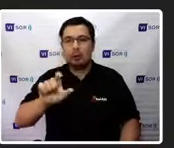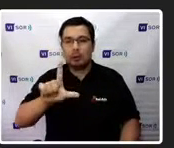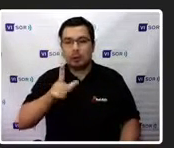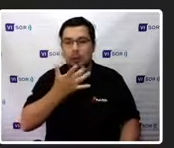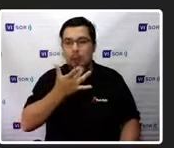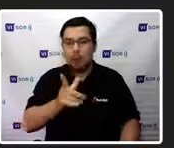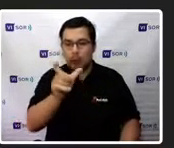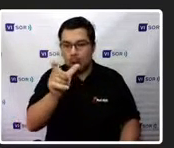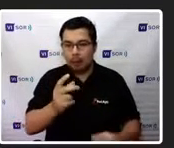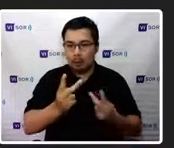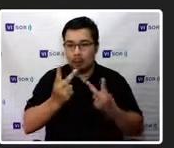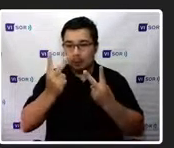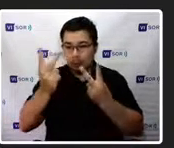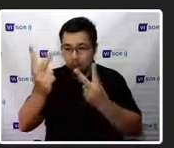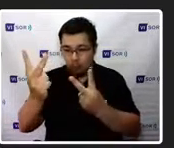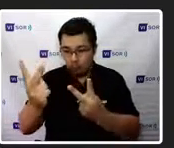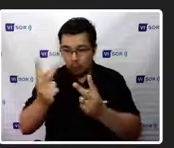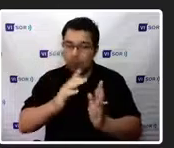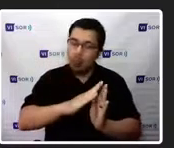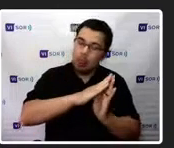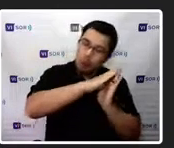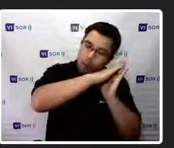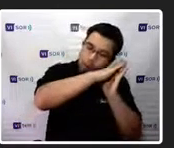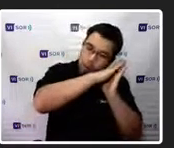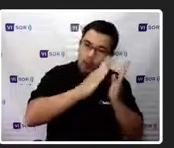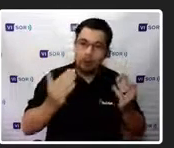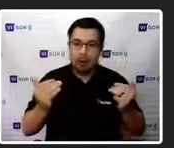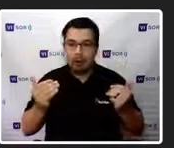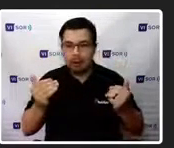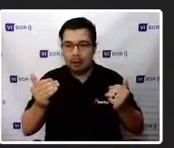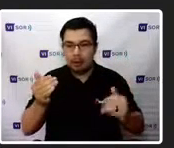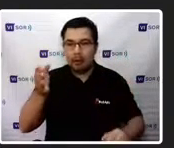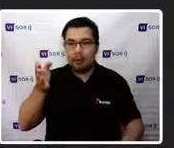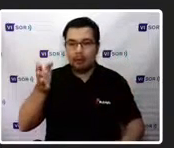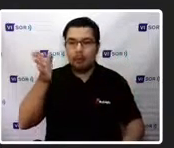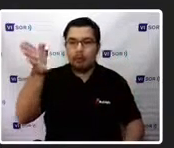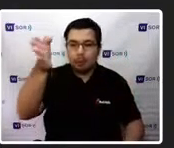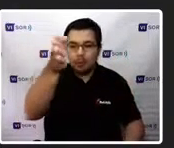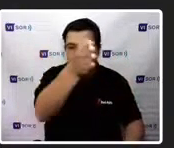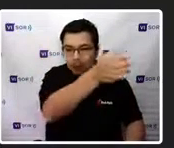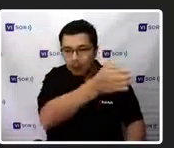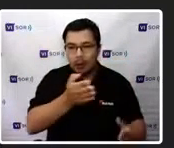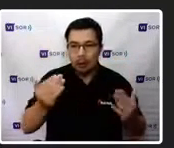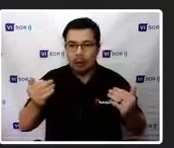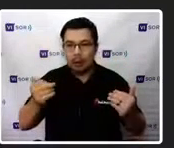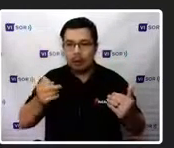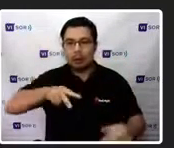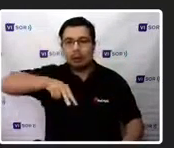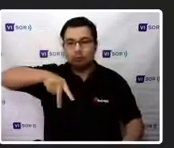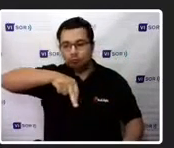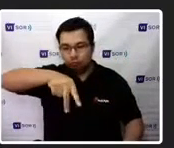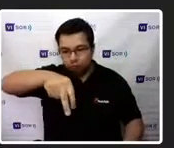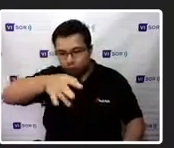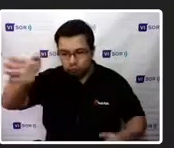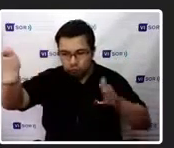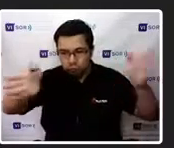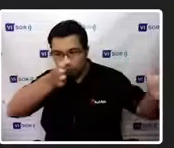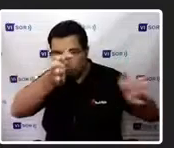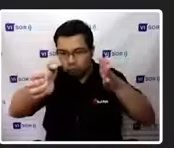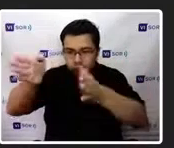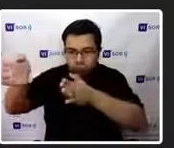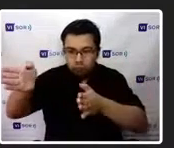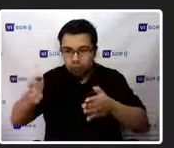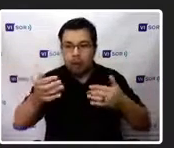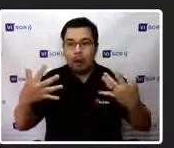necesita entretención, necesita servicios de alimentación y necesita excursiones, ¿no es cierto? Y actividades, un poco que es lo que aborda esta